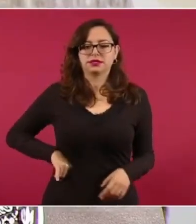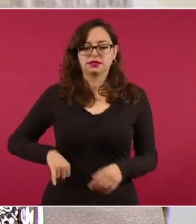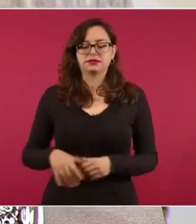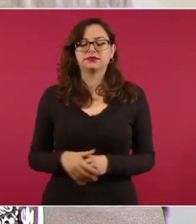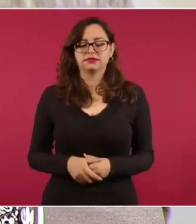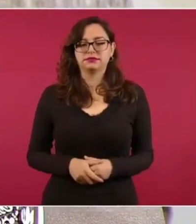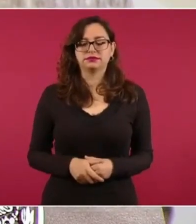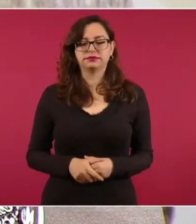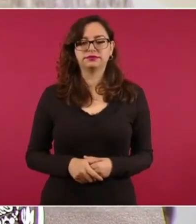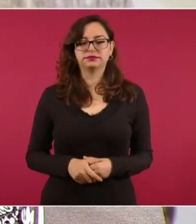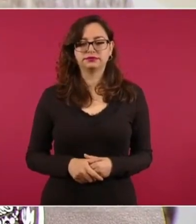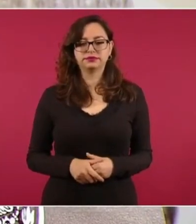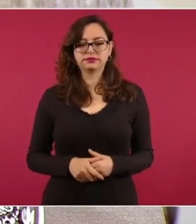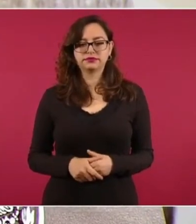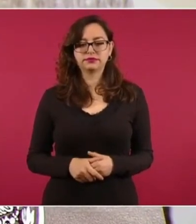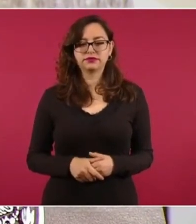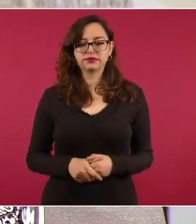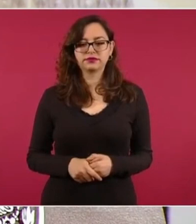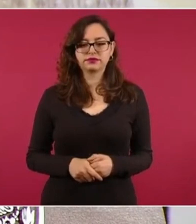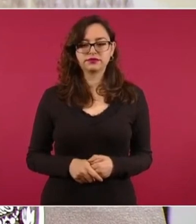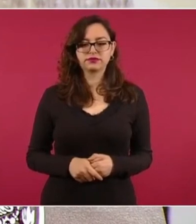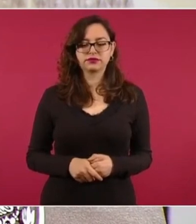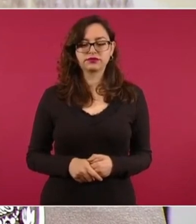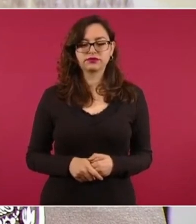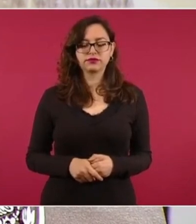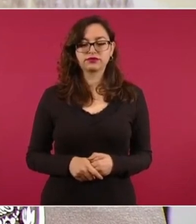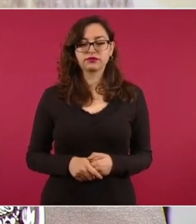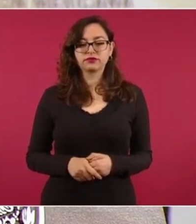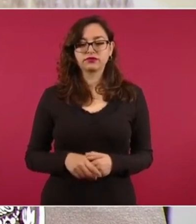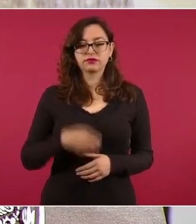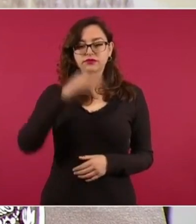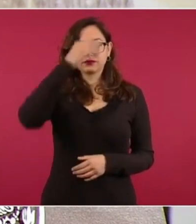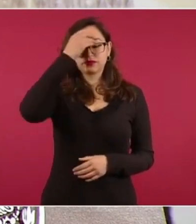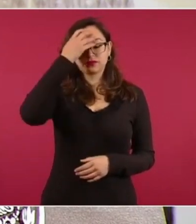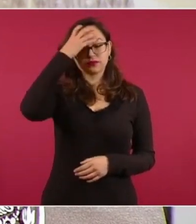hay esta situación especial.